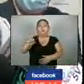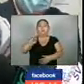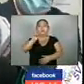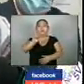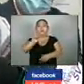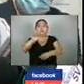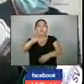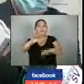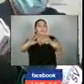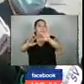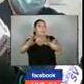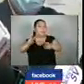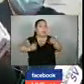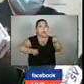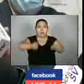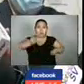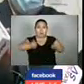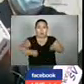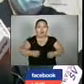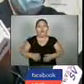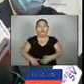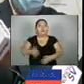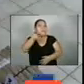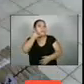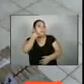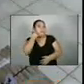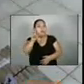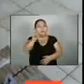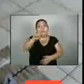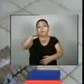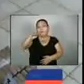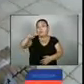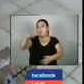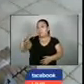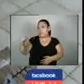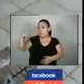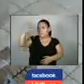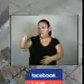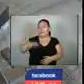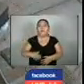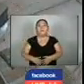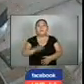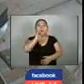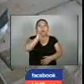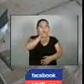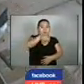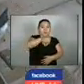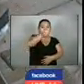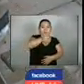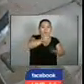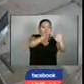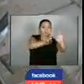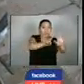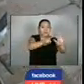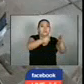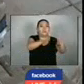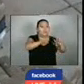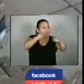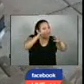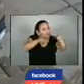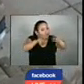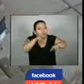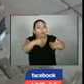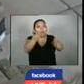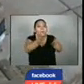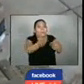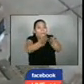1.238 vehículos, más de 10.000 celulares. También agregó que en los primeros seis meses del año, en diferentes acciones marítimas,